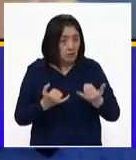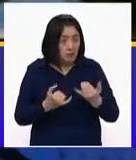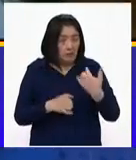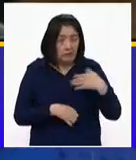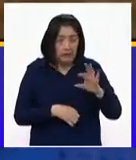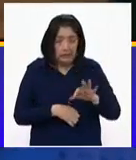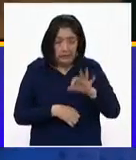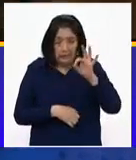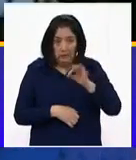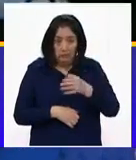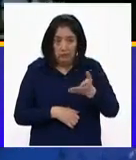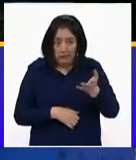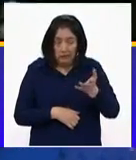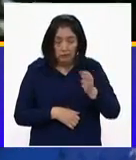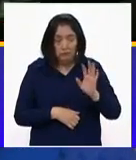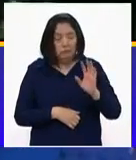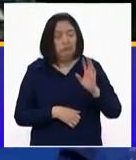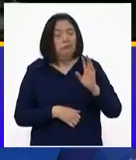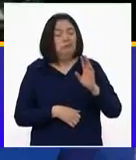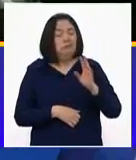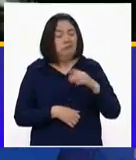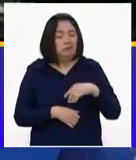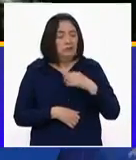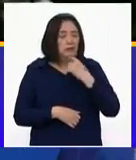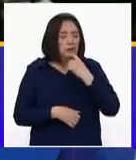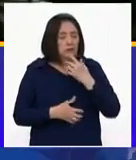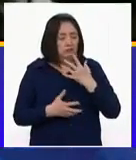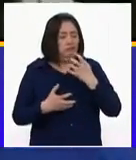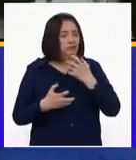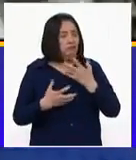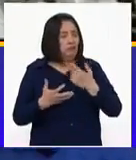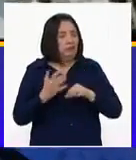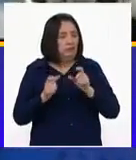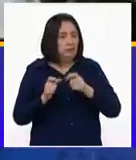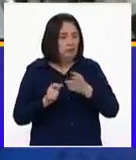se le ha encontrado sí que genera mucha indignación, por decirlo poco.